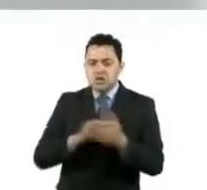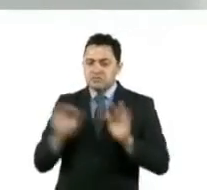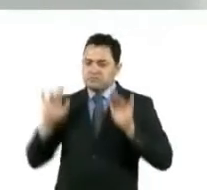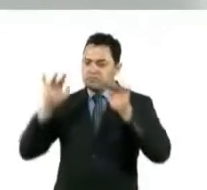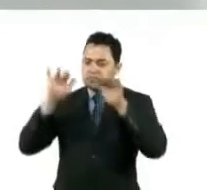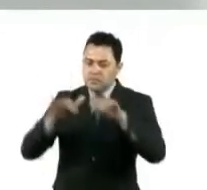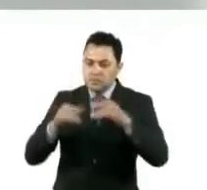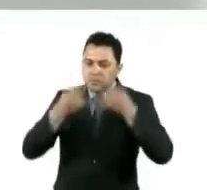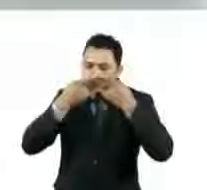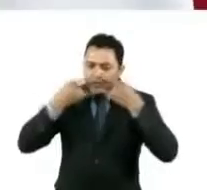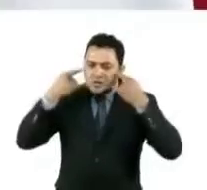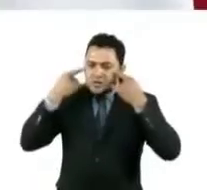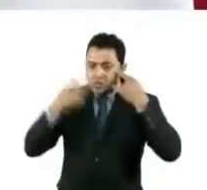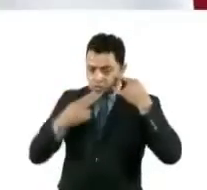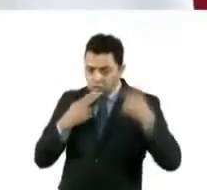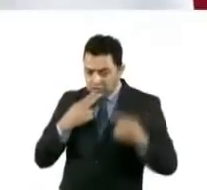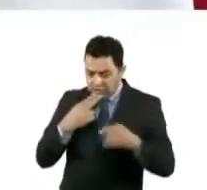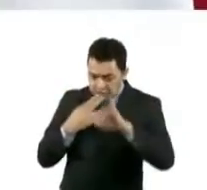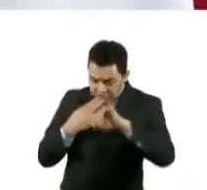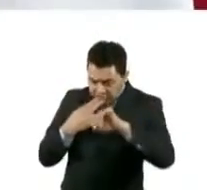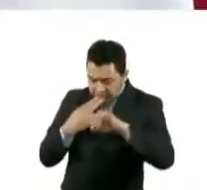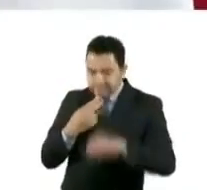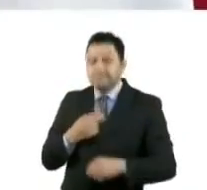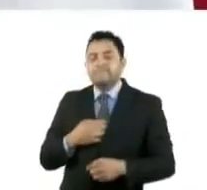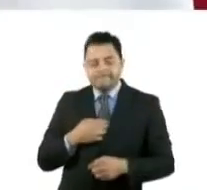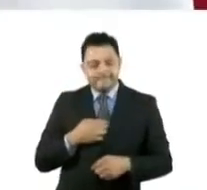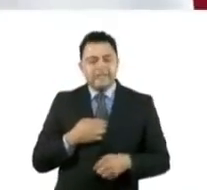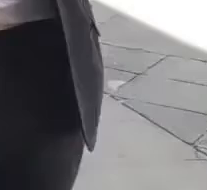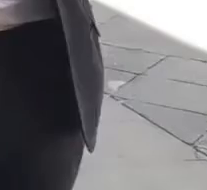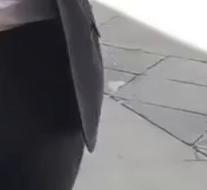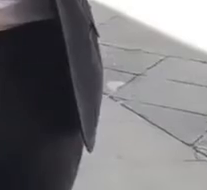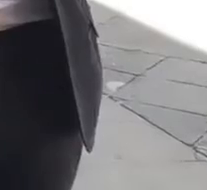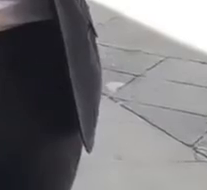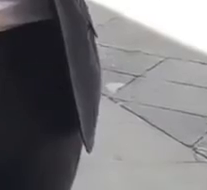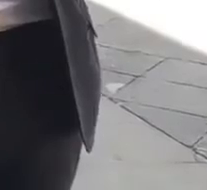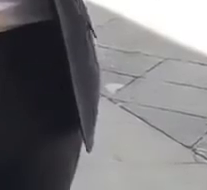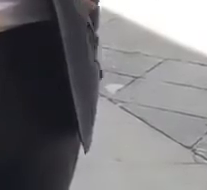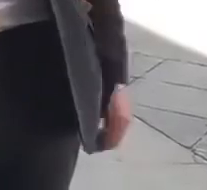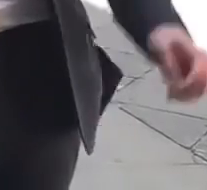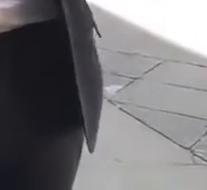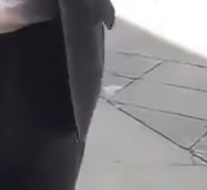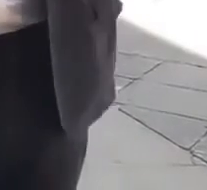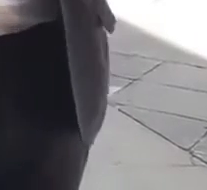sigue la recomendación. Sí, sobre todo porque ahí es un riesgo particular.